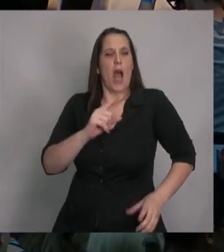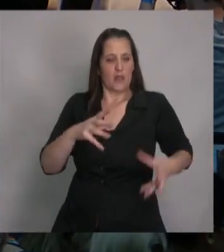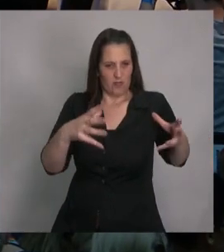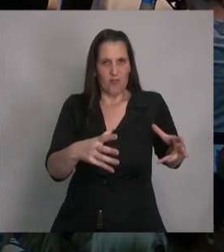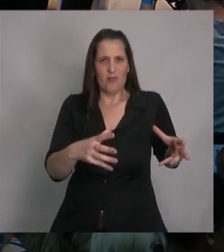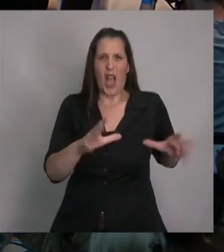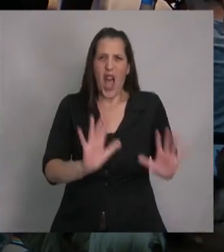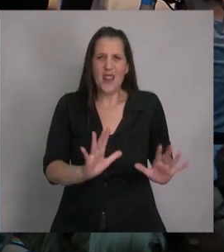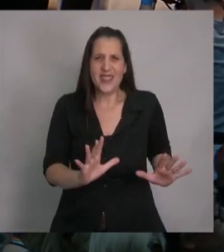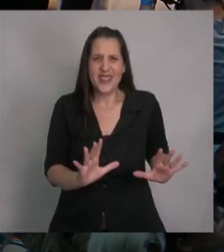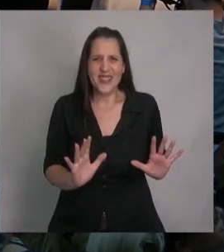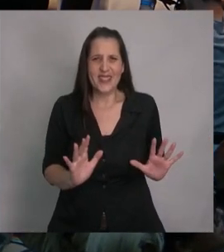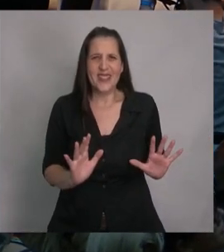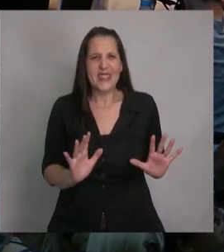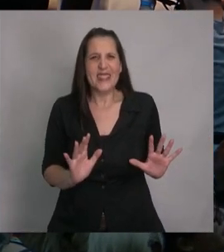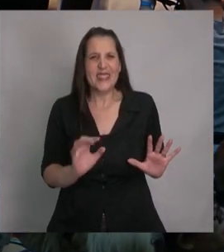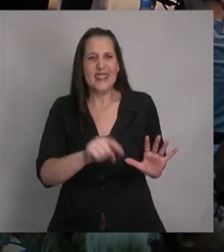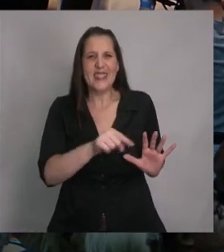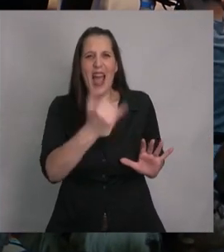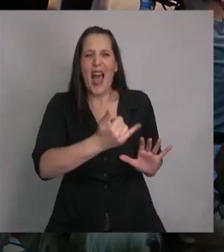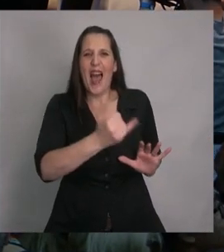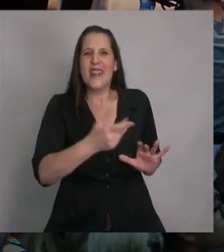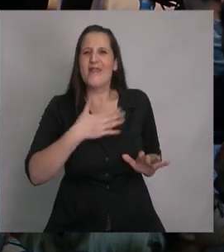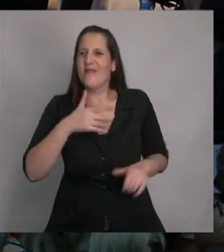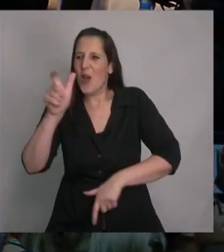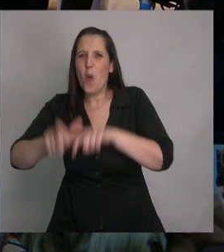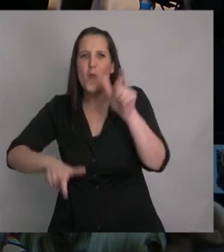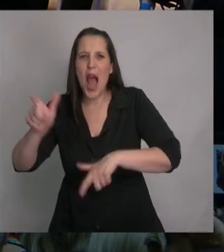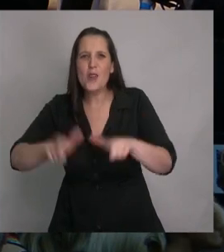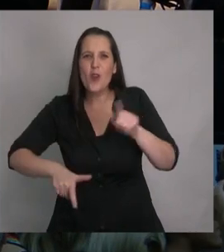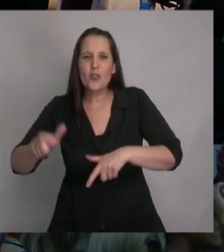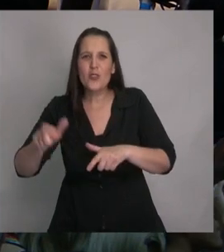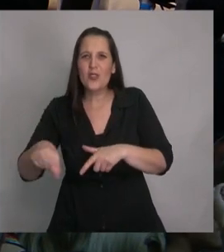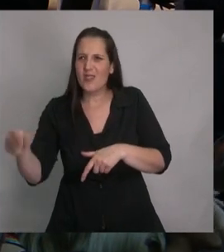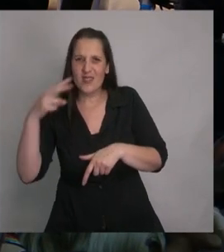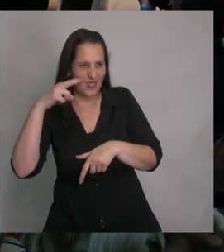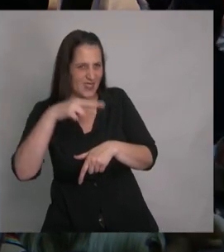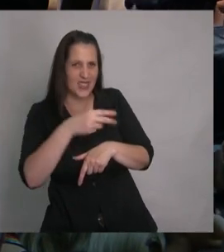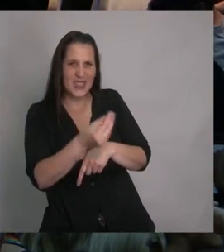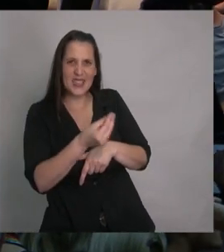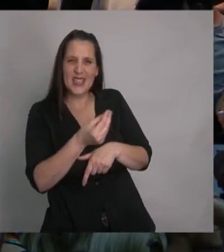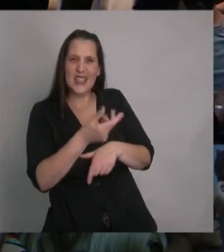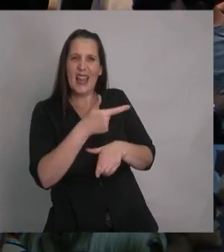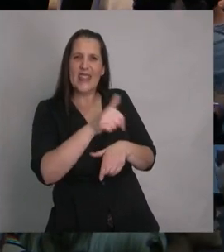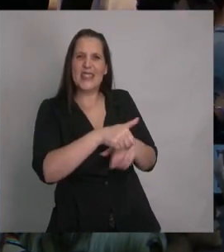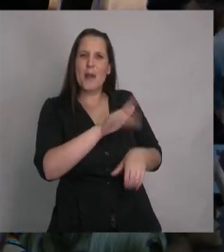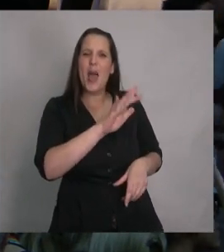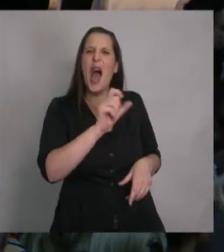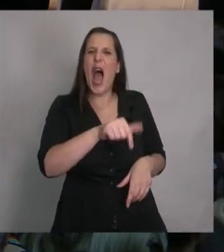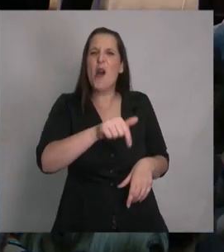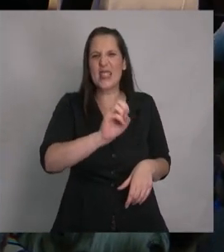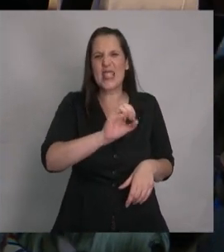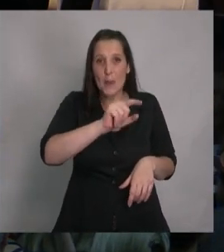planeta geográficamente, sino de la existencia humana de una manera más intensiva que es lo que llaman ahora el